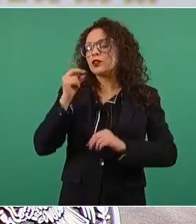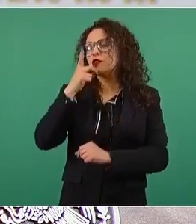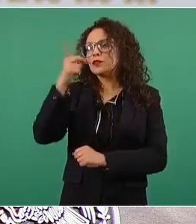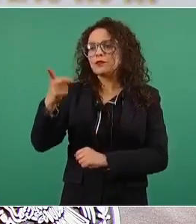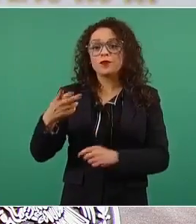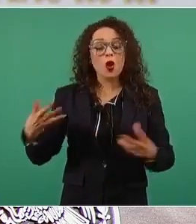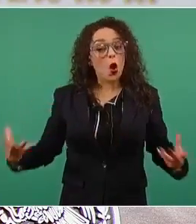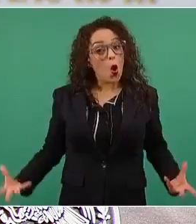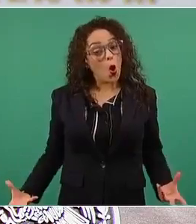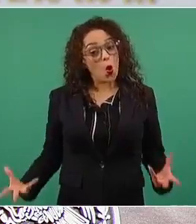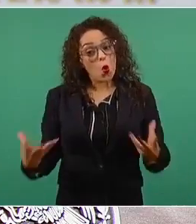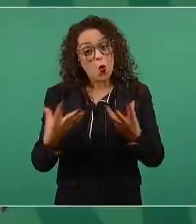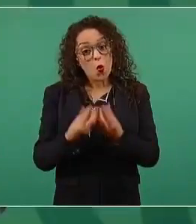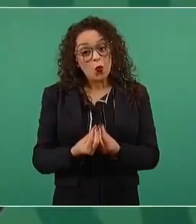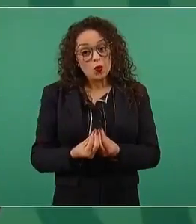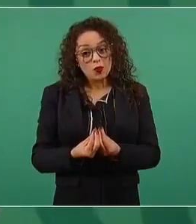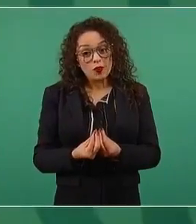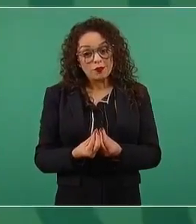juntos.